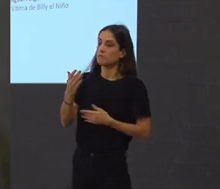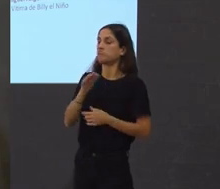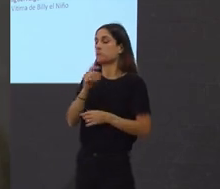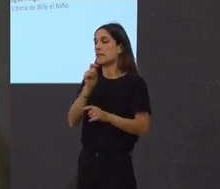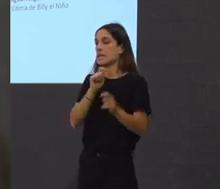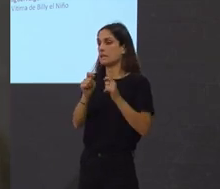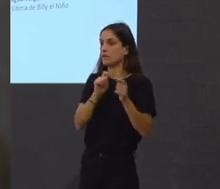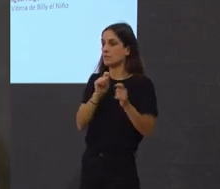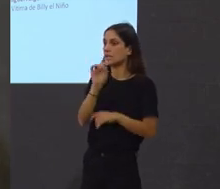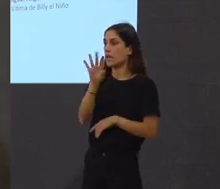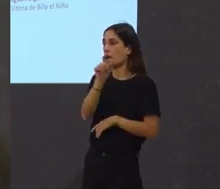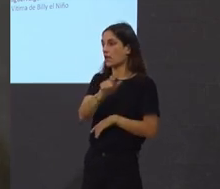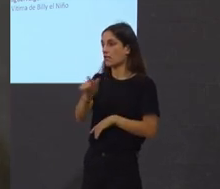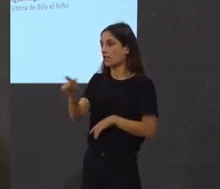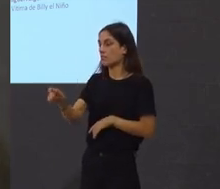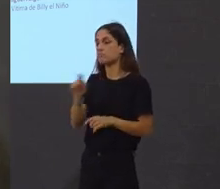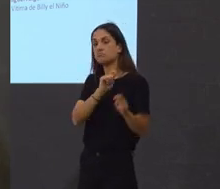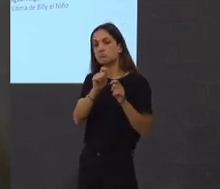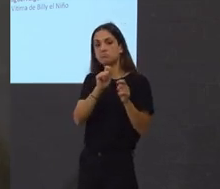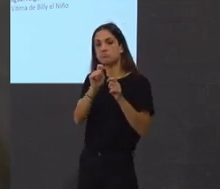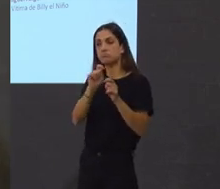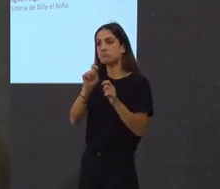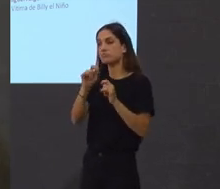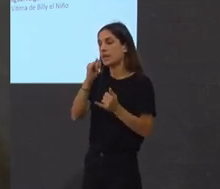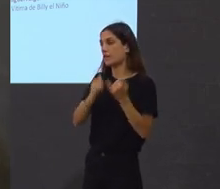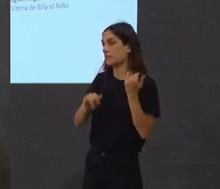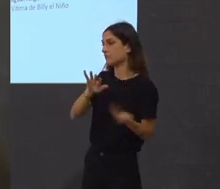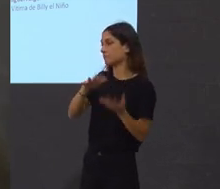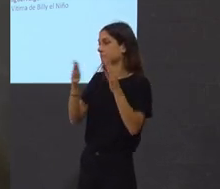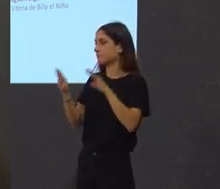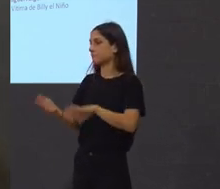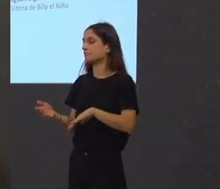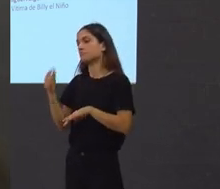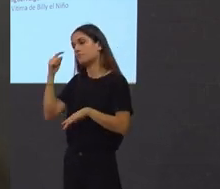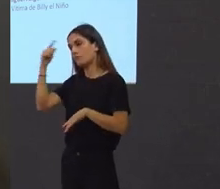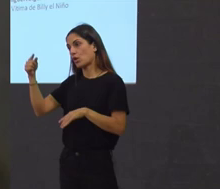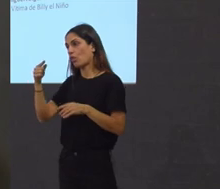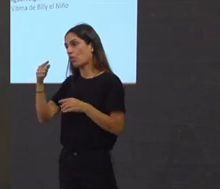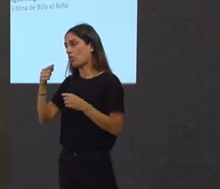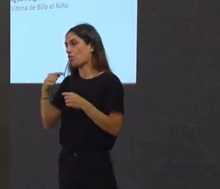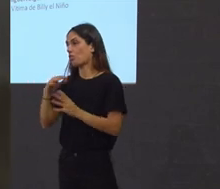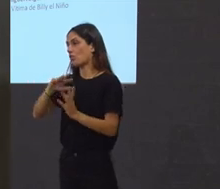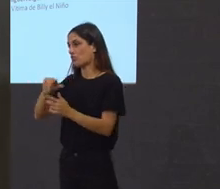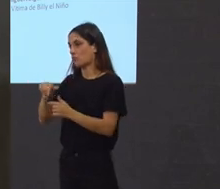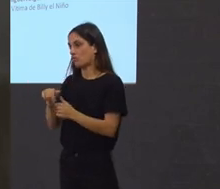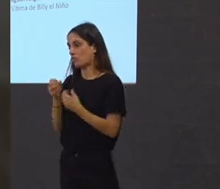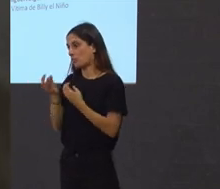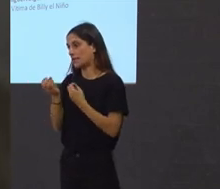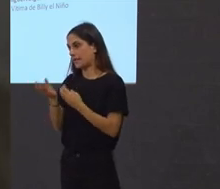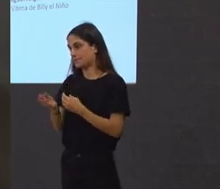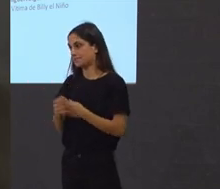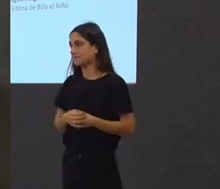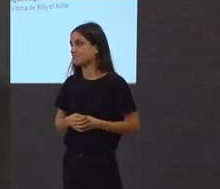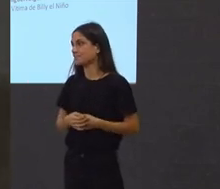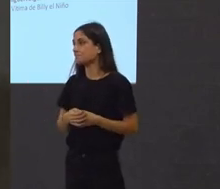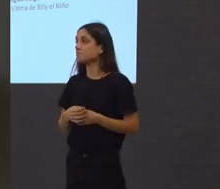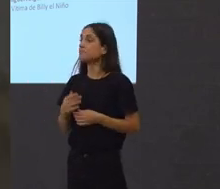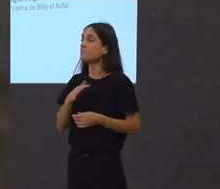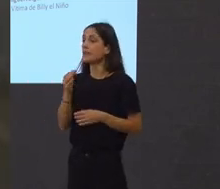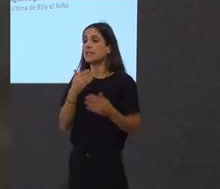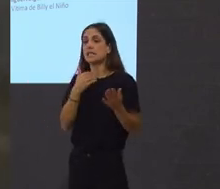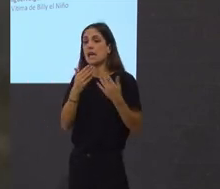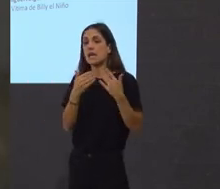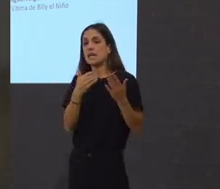14 personas que estuvimos relación más o menos íntima con esto con el